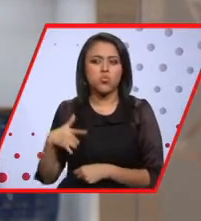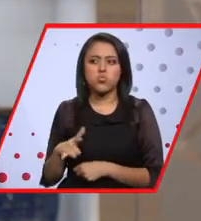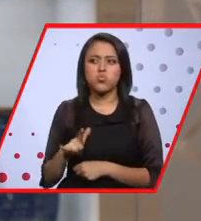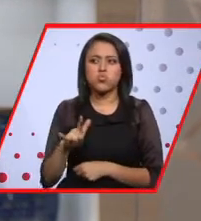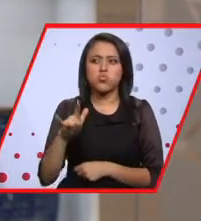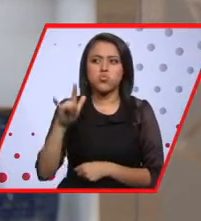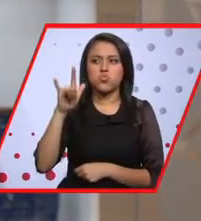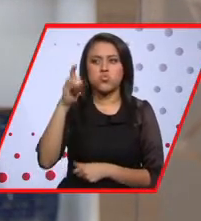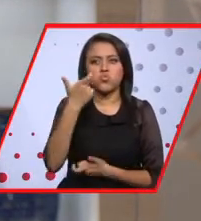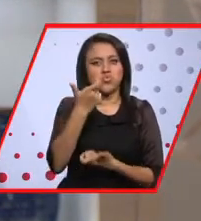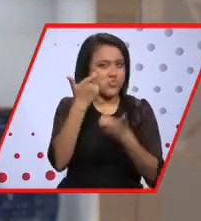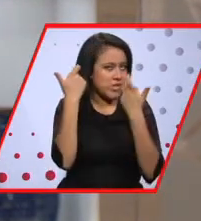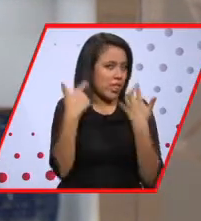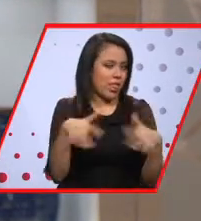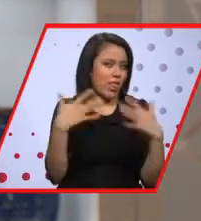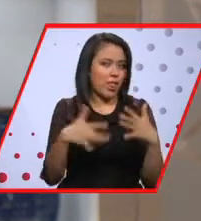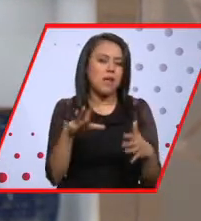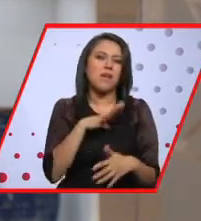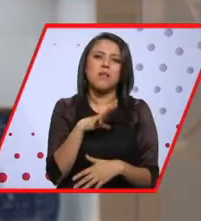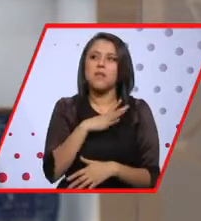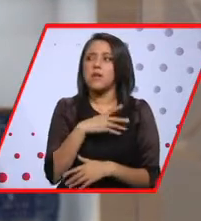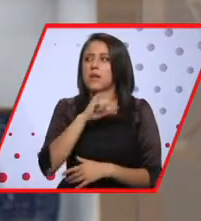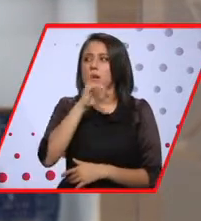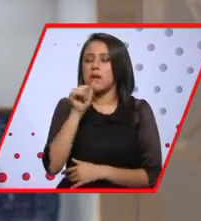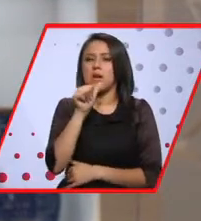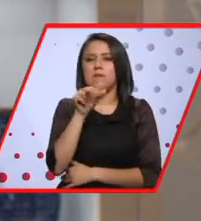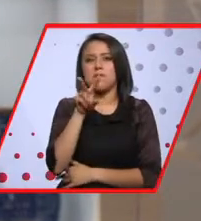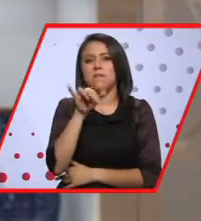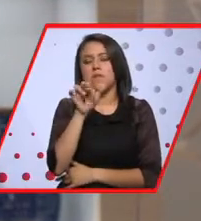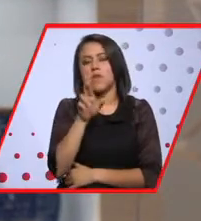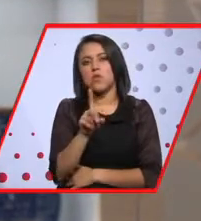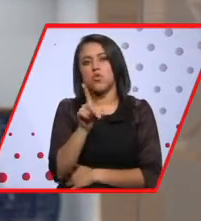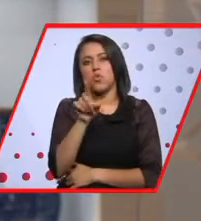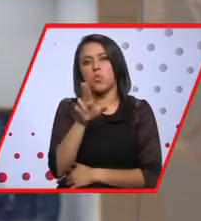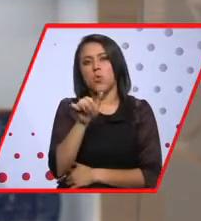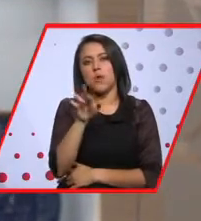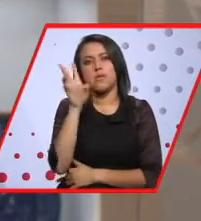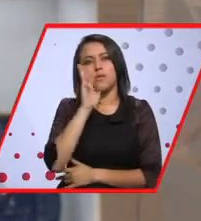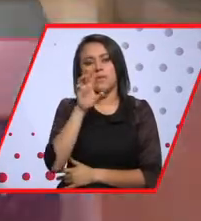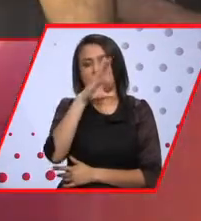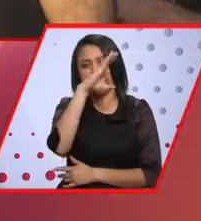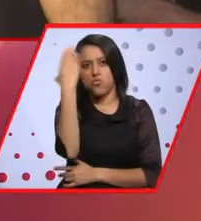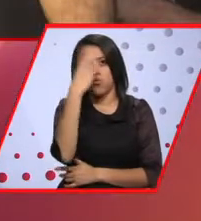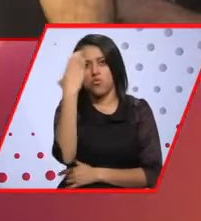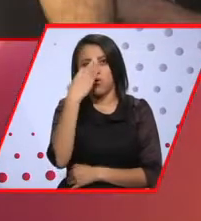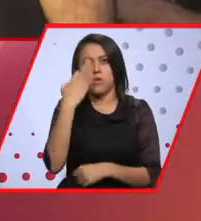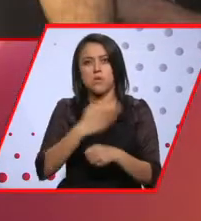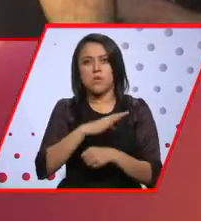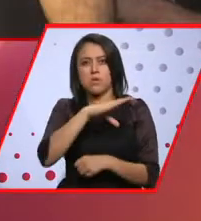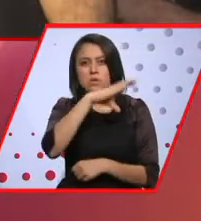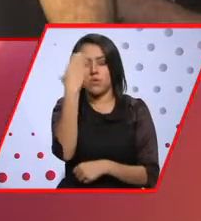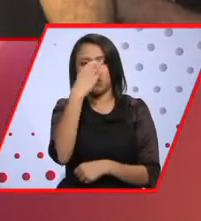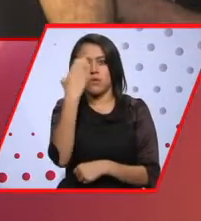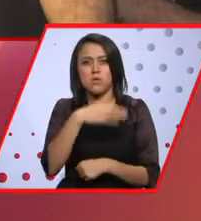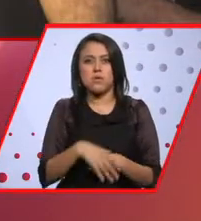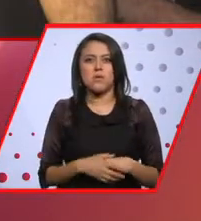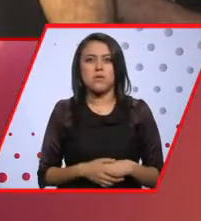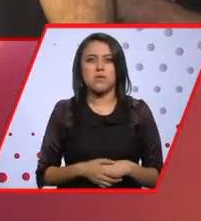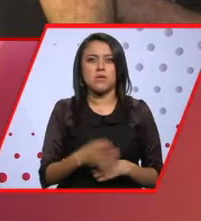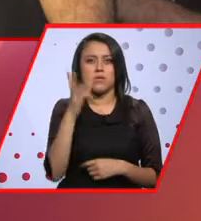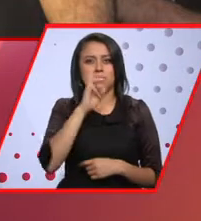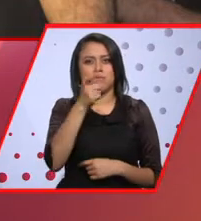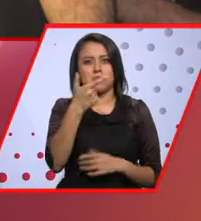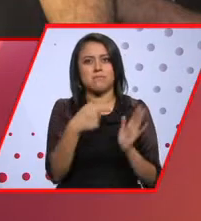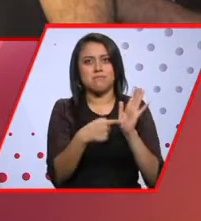sobra el dinero en ese lugar. Ahí está Javier Duarte detenido. Hay una fotografía que hoy tiene publicada La Jornada.